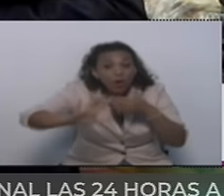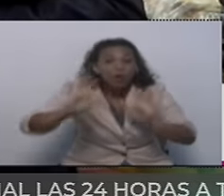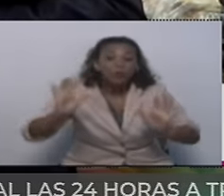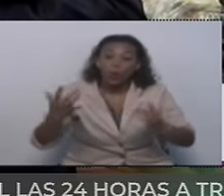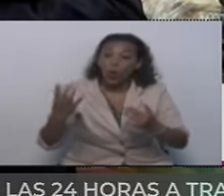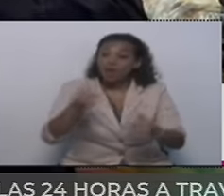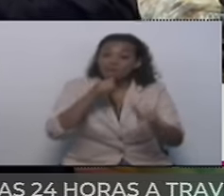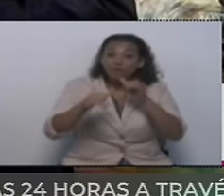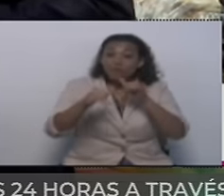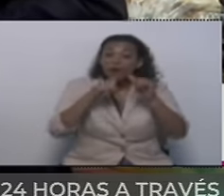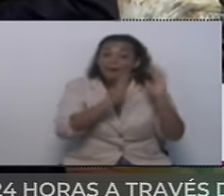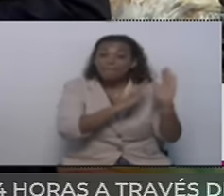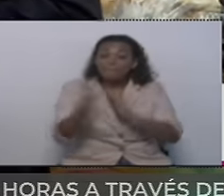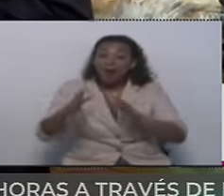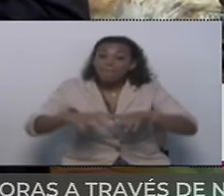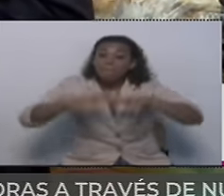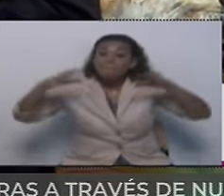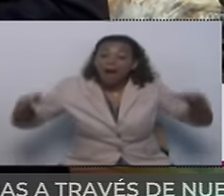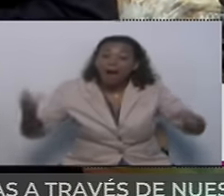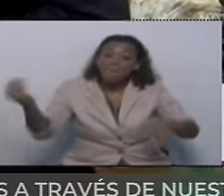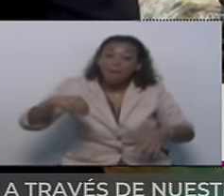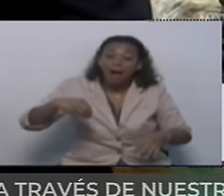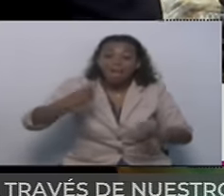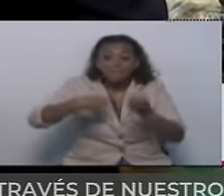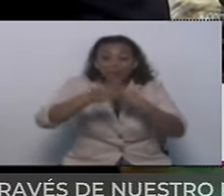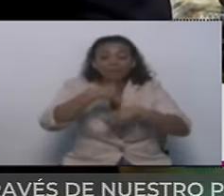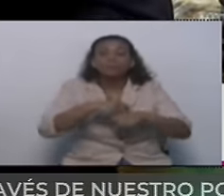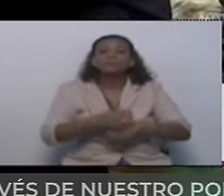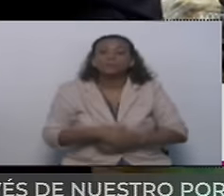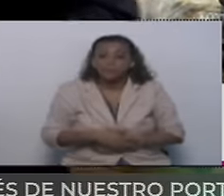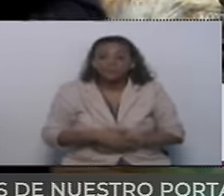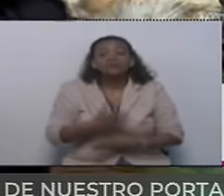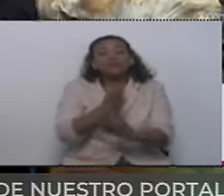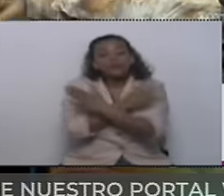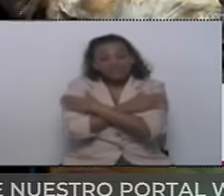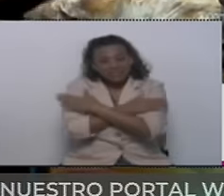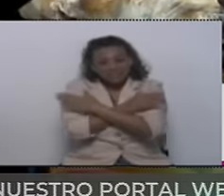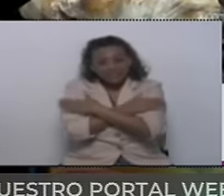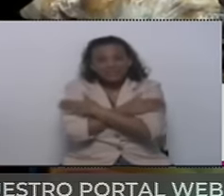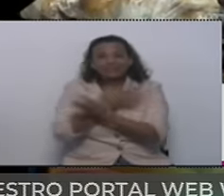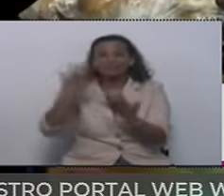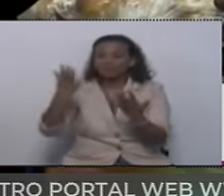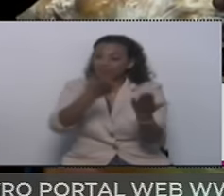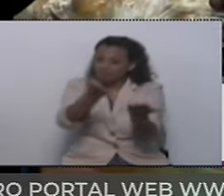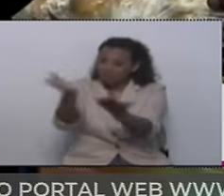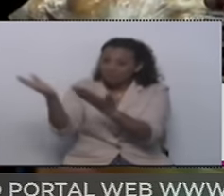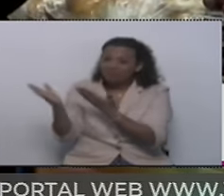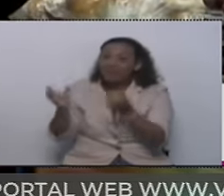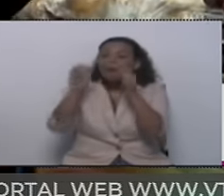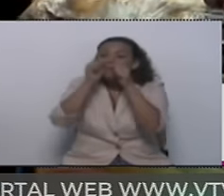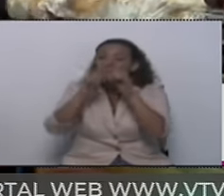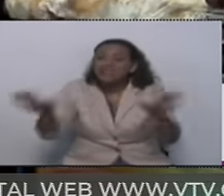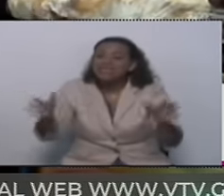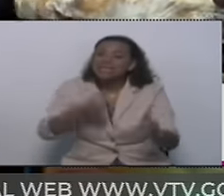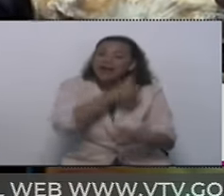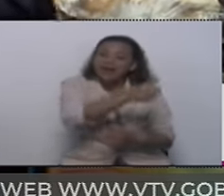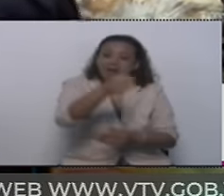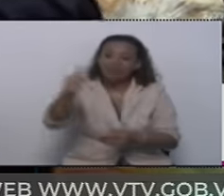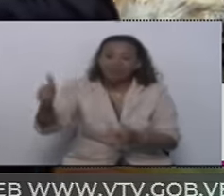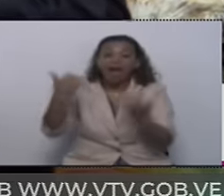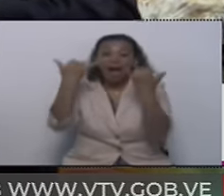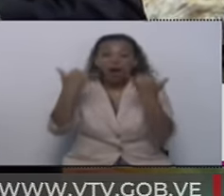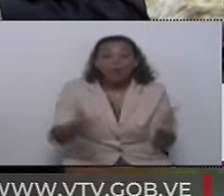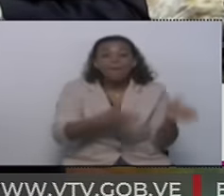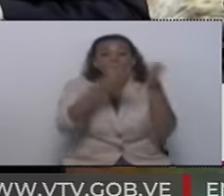pronto, el plan de crecimiento y multiplicación, Villegas. Sí, señor. Los felicito, pues. Gracias, mi comandante. Y que Dios me los bendiga. Y ahora vamos